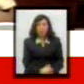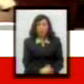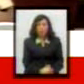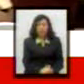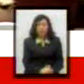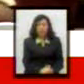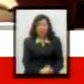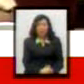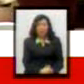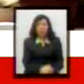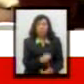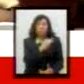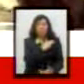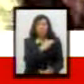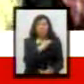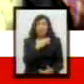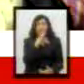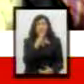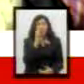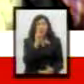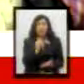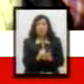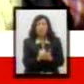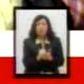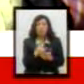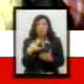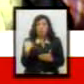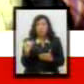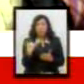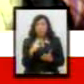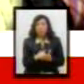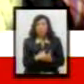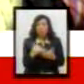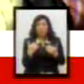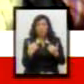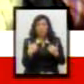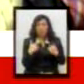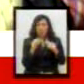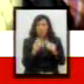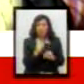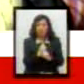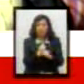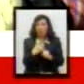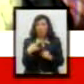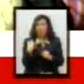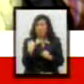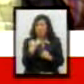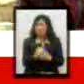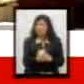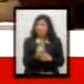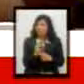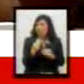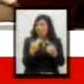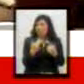dice qu hace el Ministerio de la mujer en relación a las adolescentes tendría que promover el trabajo adolescente etcétera esto